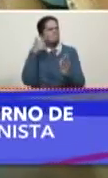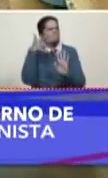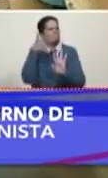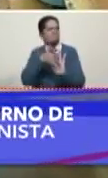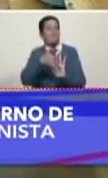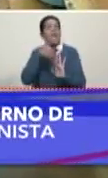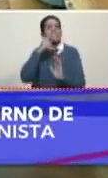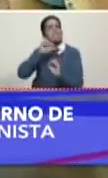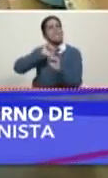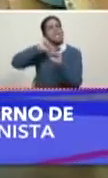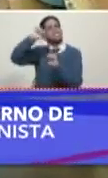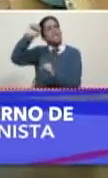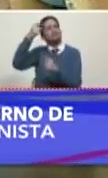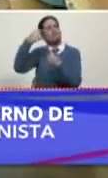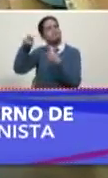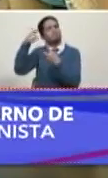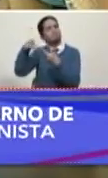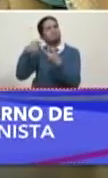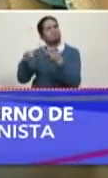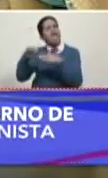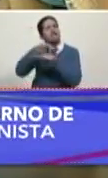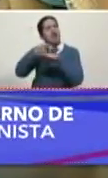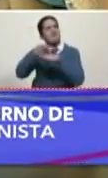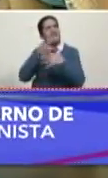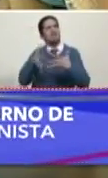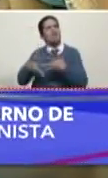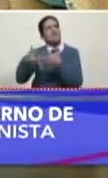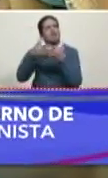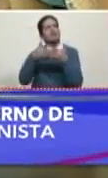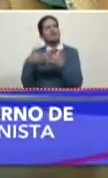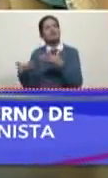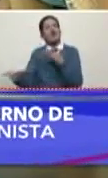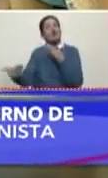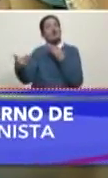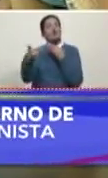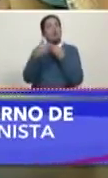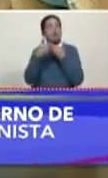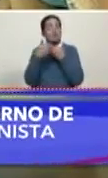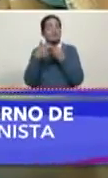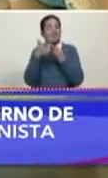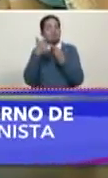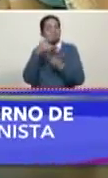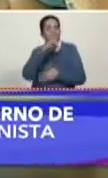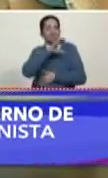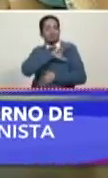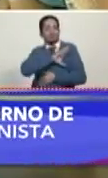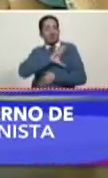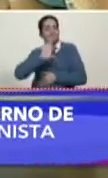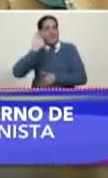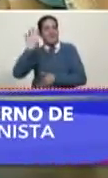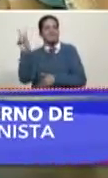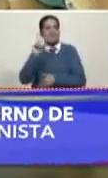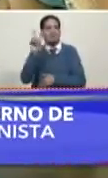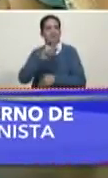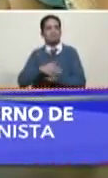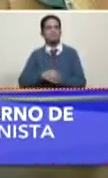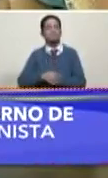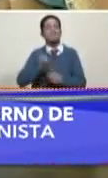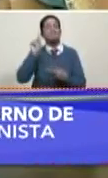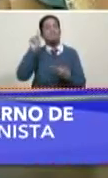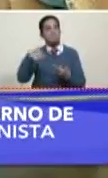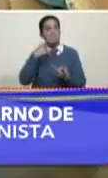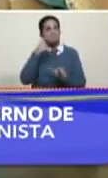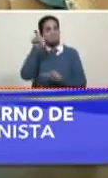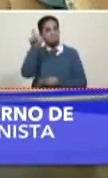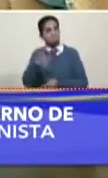a las acciones que ha emprendido el gobierno de ese país contra la soberanía de Venezuela. Importante también destacar el llamado que hace el